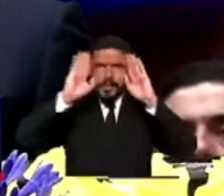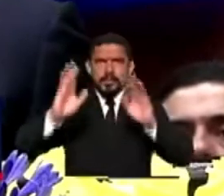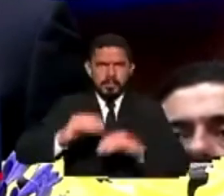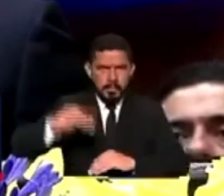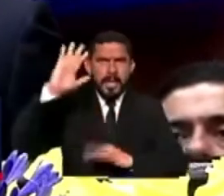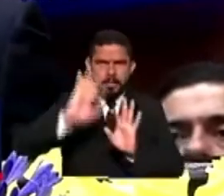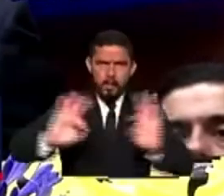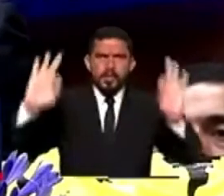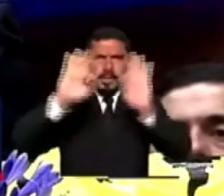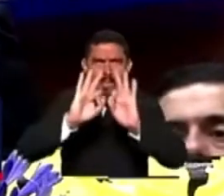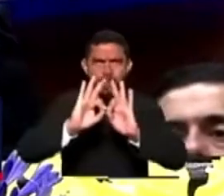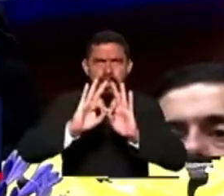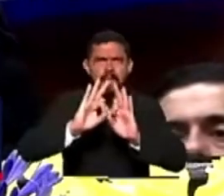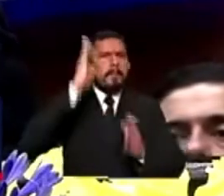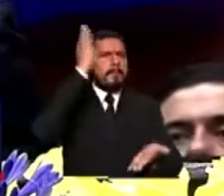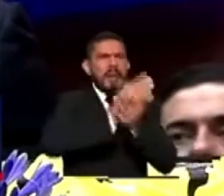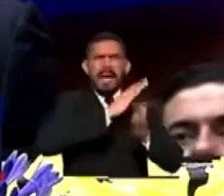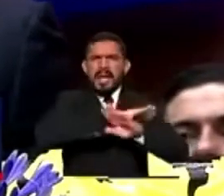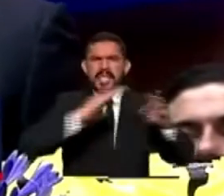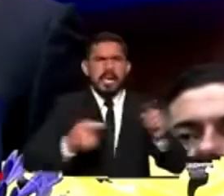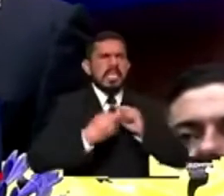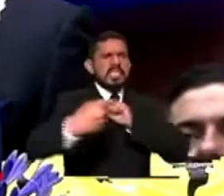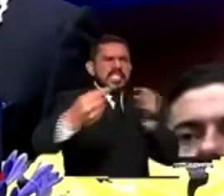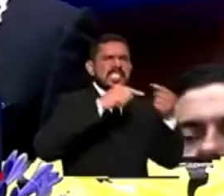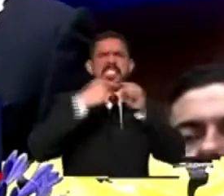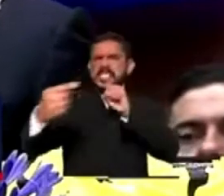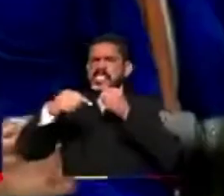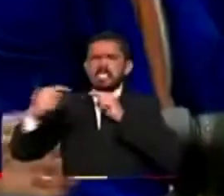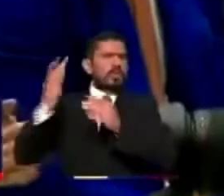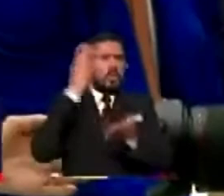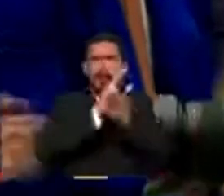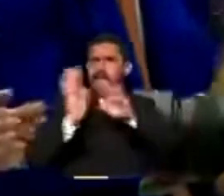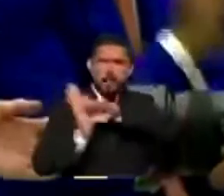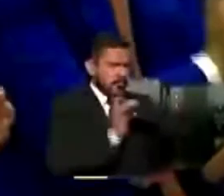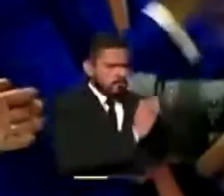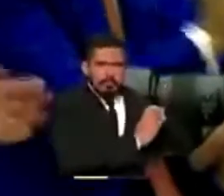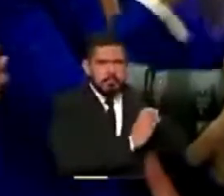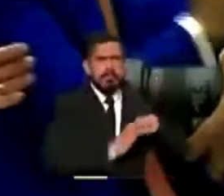romper este ciclo de revanchas.